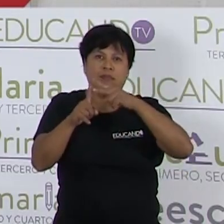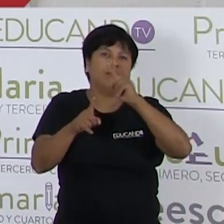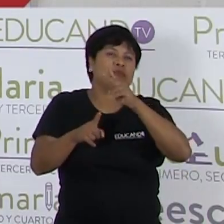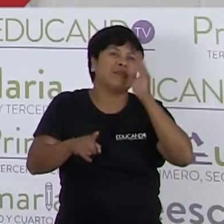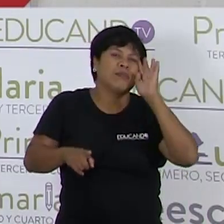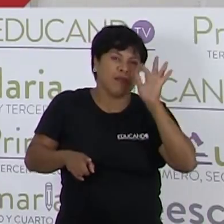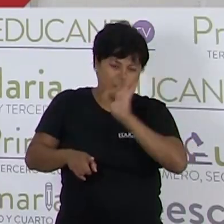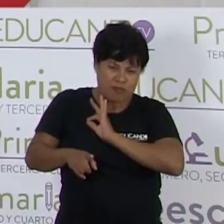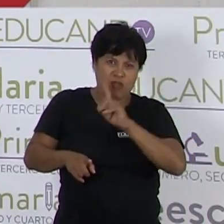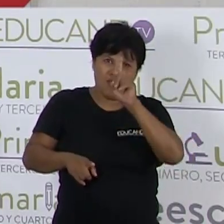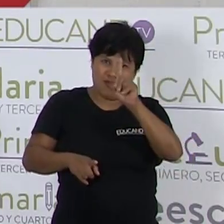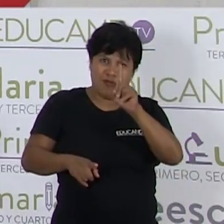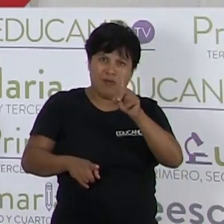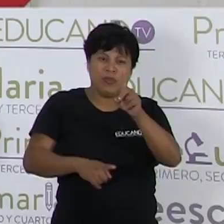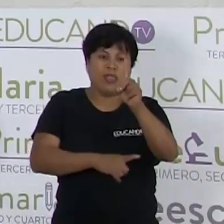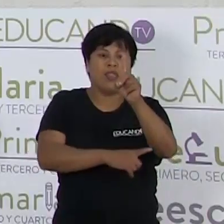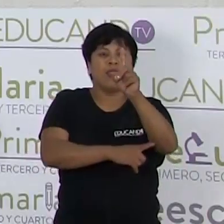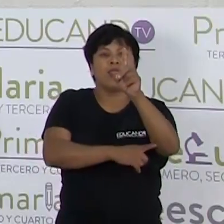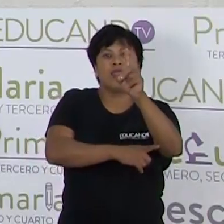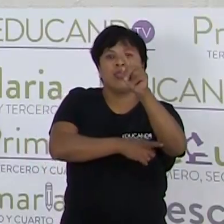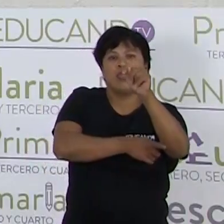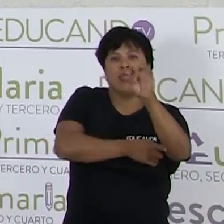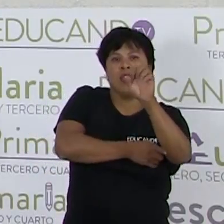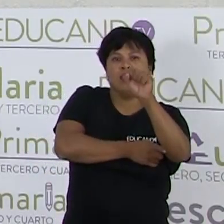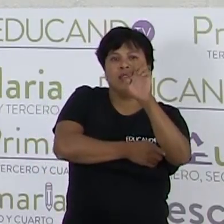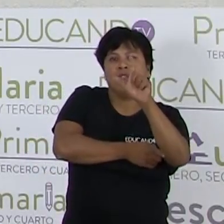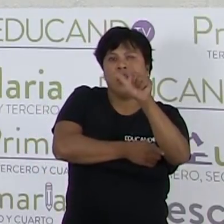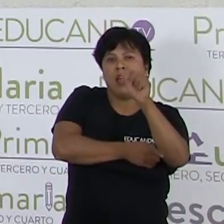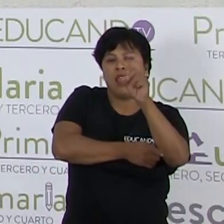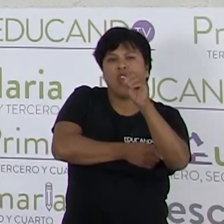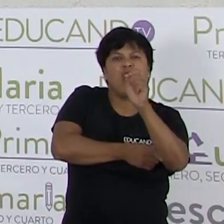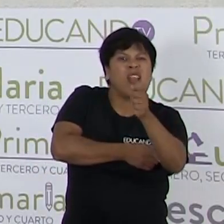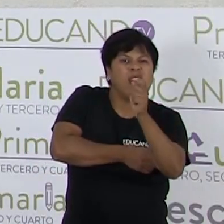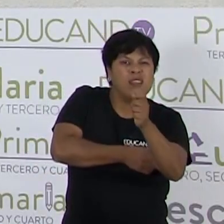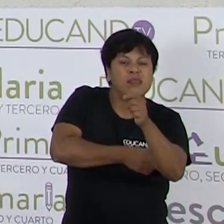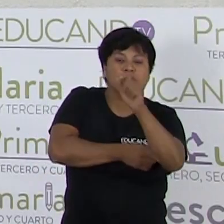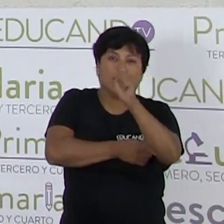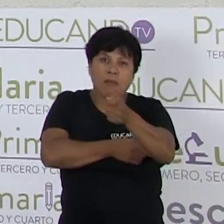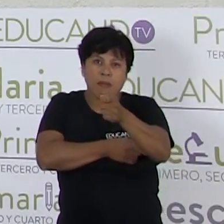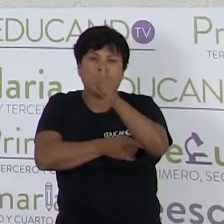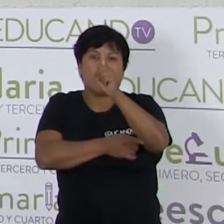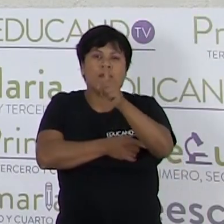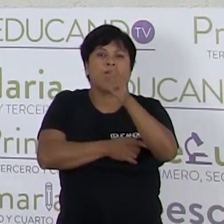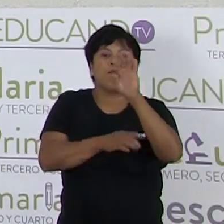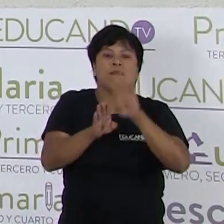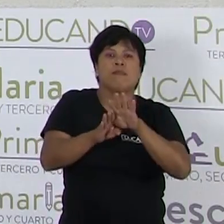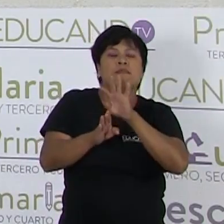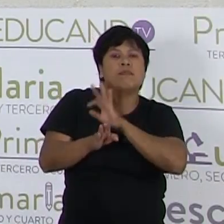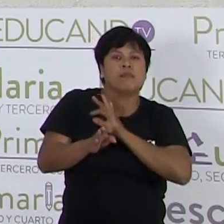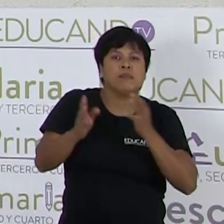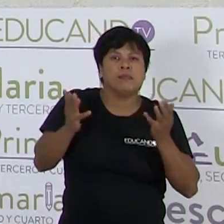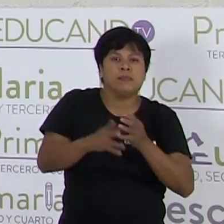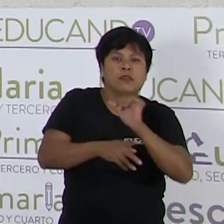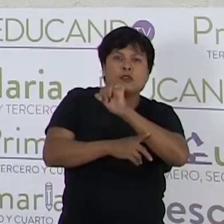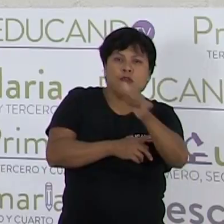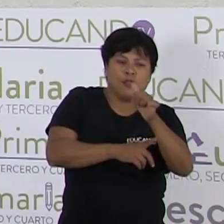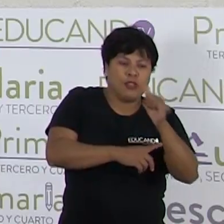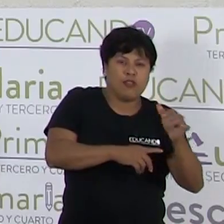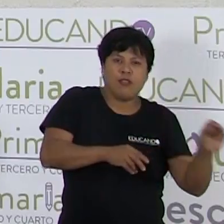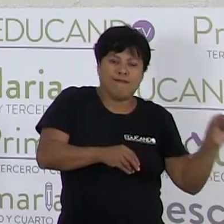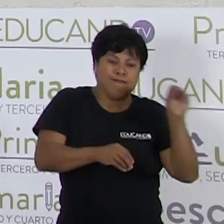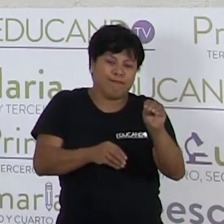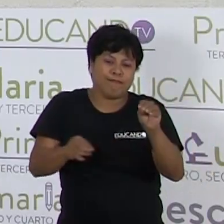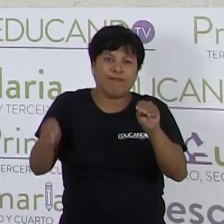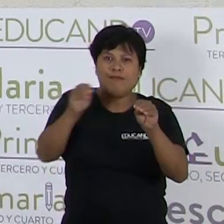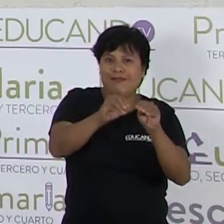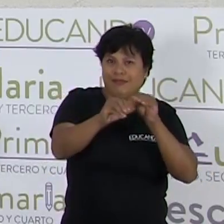hacemos un teselado? ¿Sabes qué es un teselado? Un teselado es una figura que se forma a partir de otras figuras.